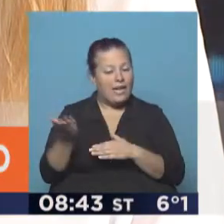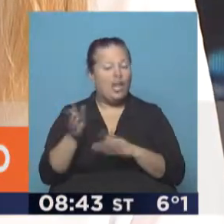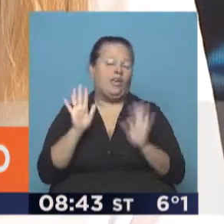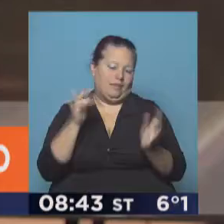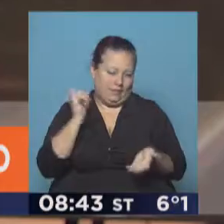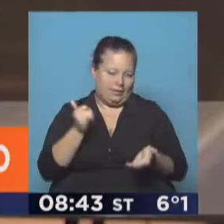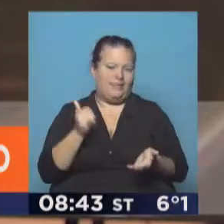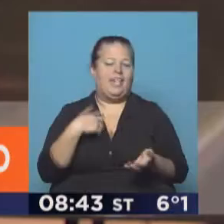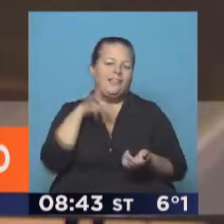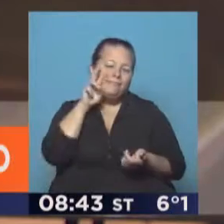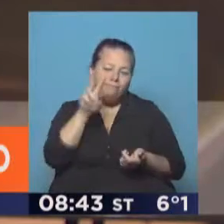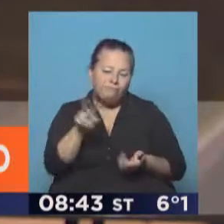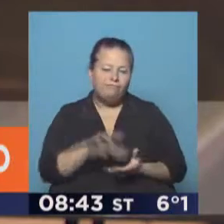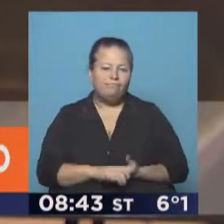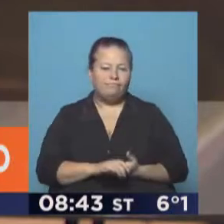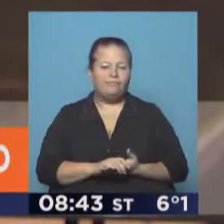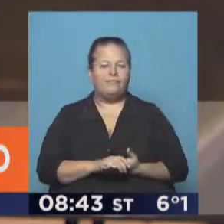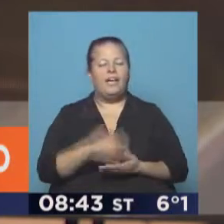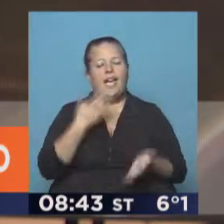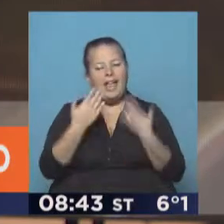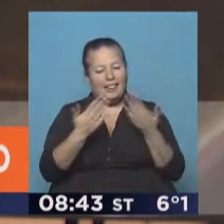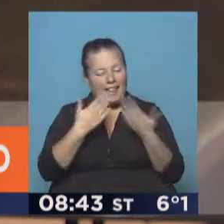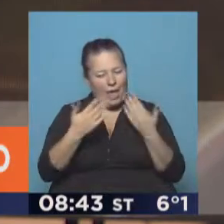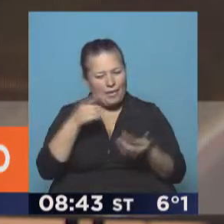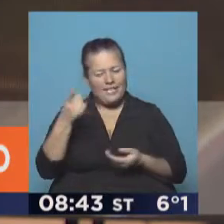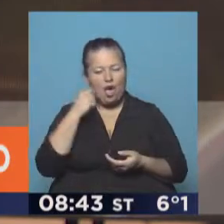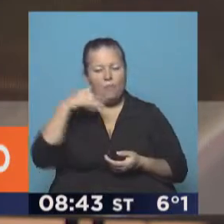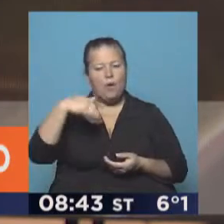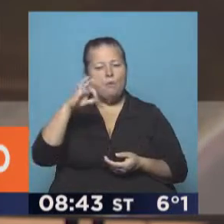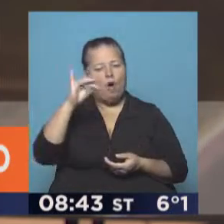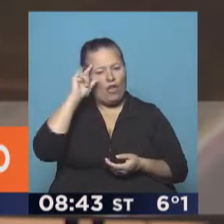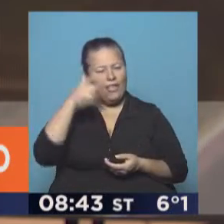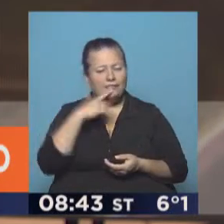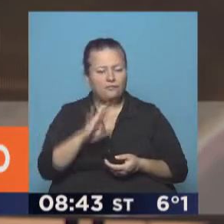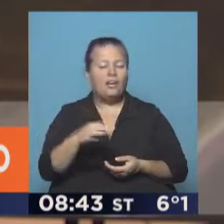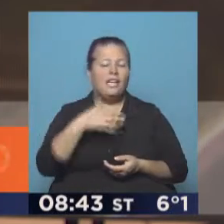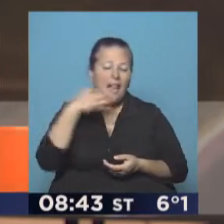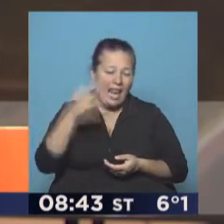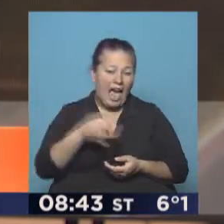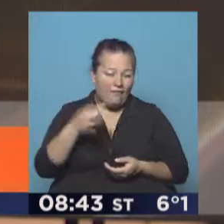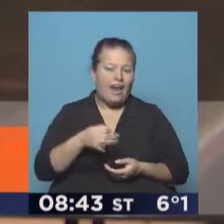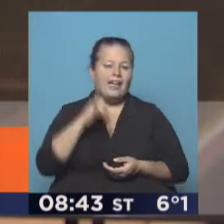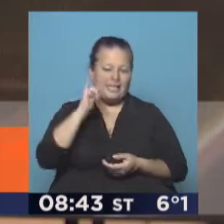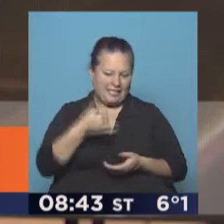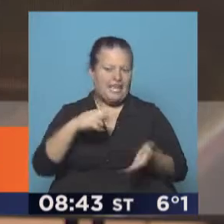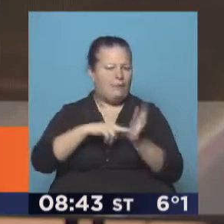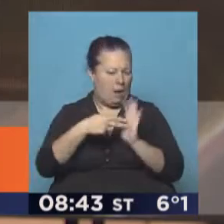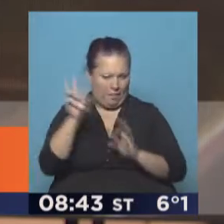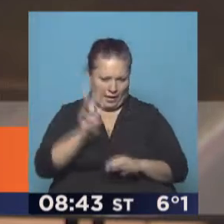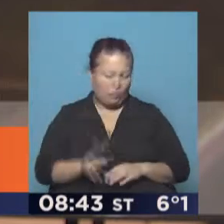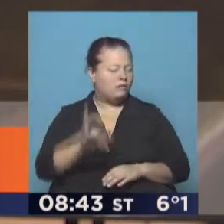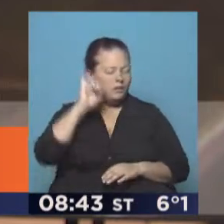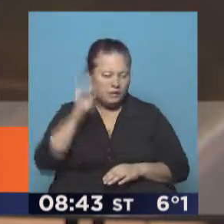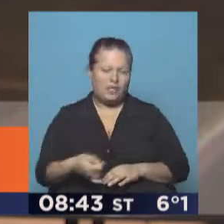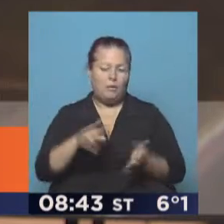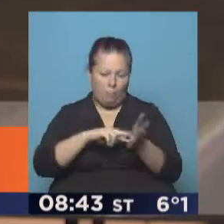Bueno, sí, estuve oyendo la entrevista que se le hizo al señor Modesto y ciertamente sí hay una crisis en Venezuela, una crisis,